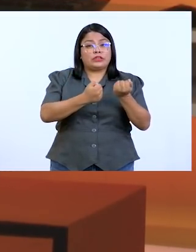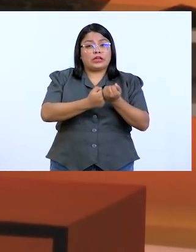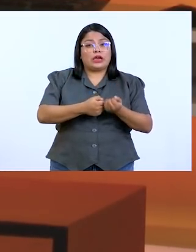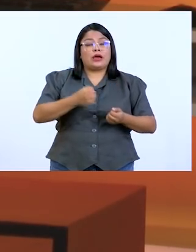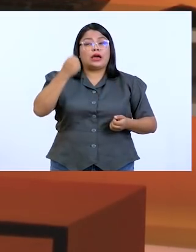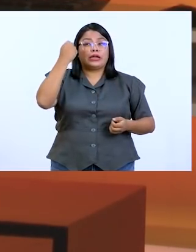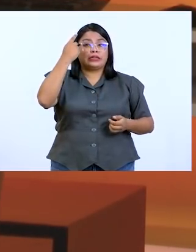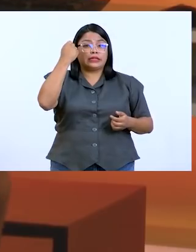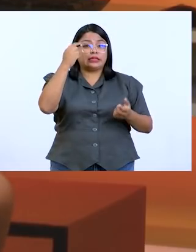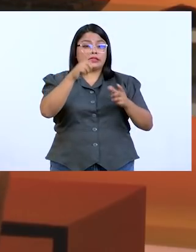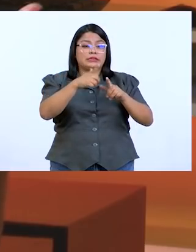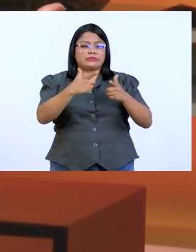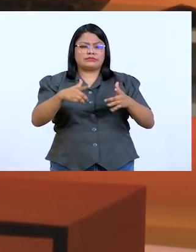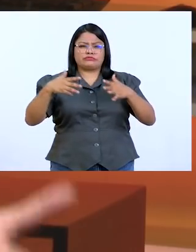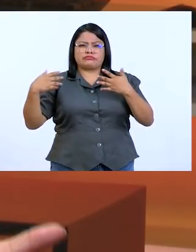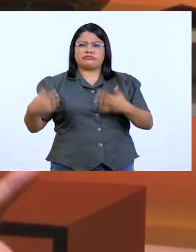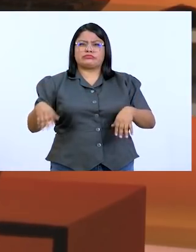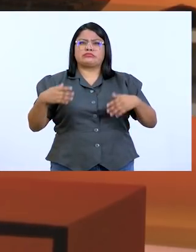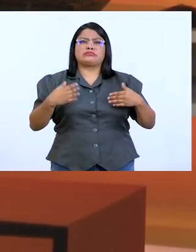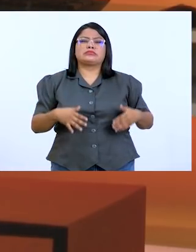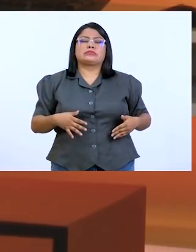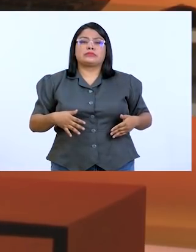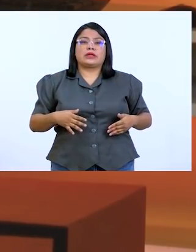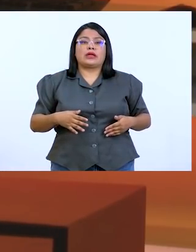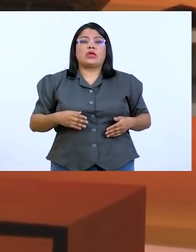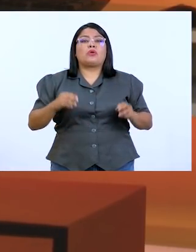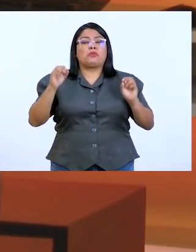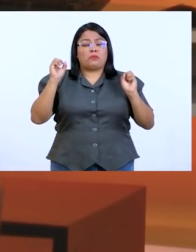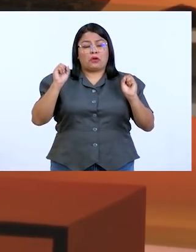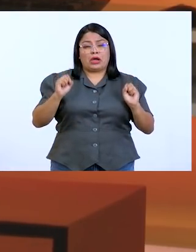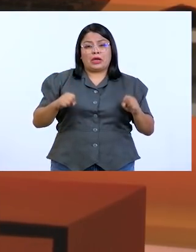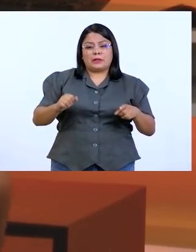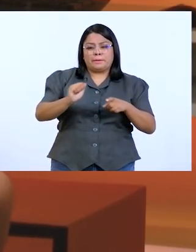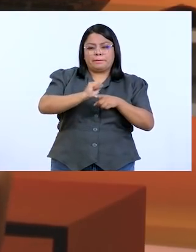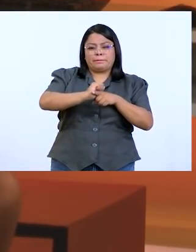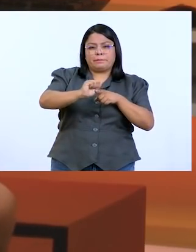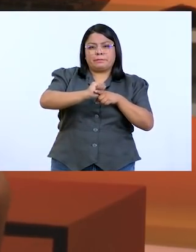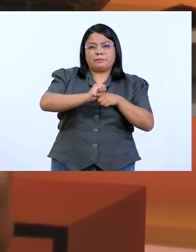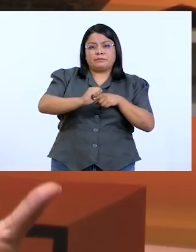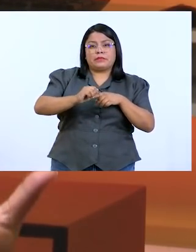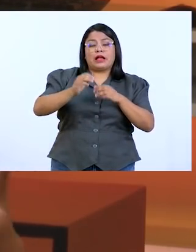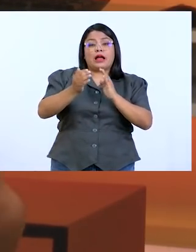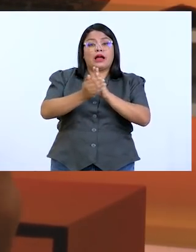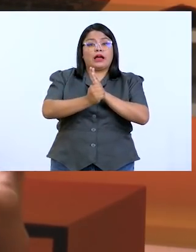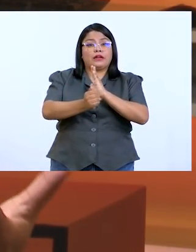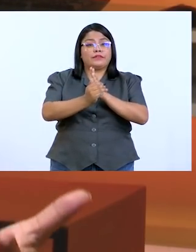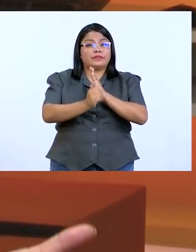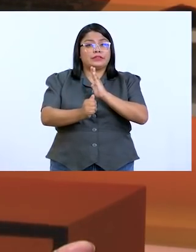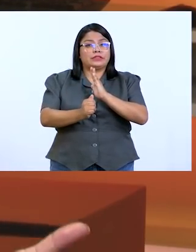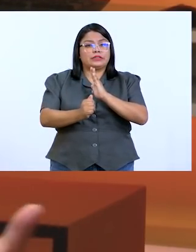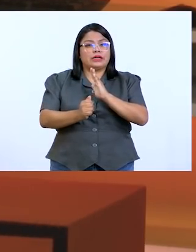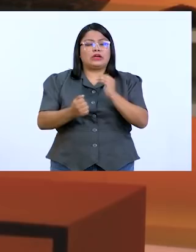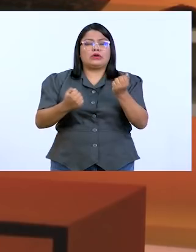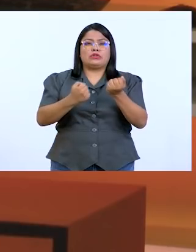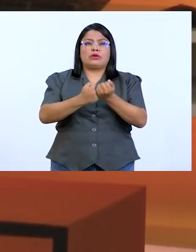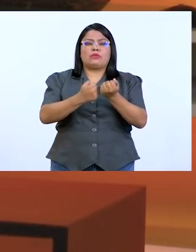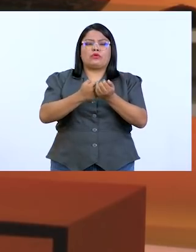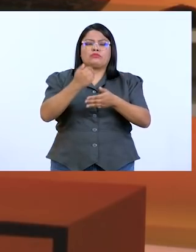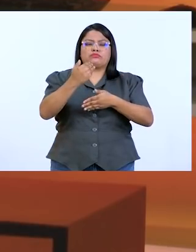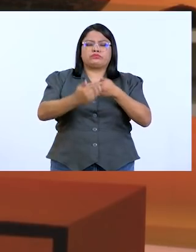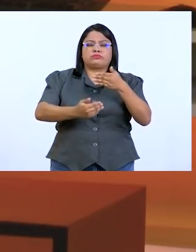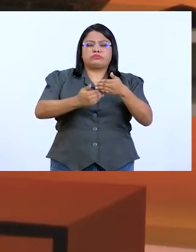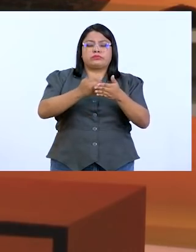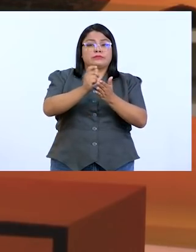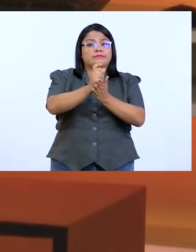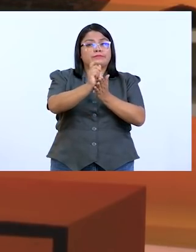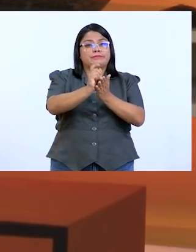sobre la lengua de una forma lúdica, de una forma en la que puedan poner en práctica sus habilidades y a través de